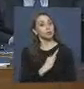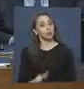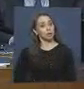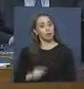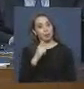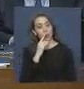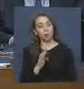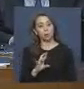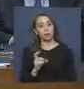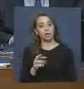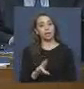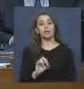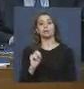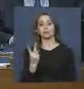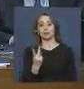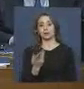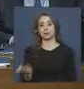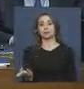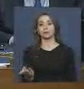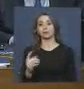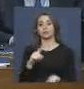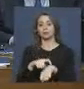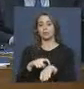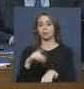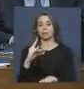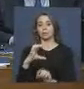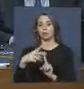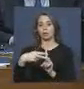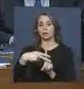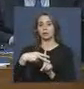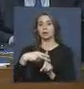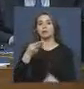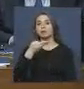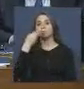Berger. A continuación y en el tiempo de la democracia cristiana tiene la palabra el colega...